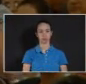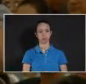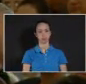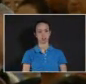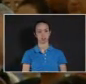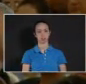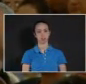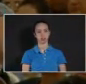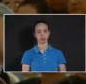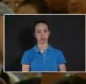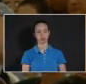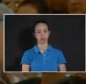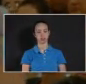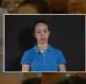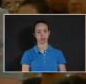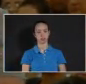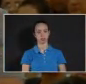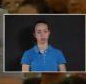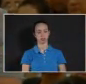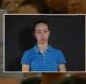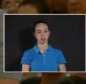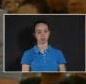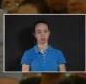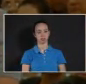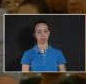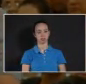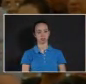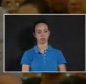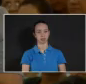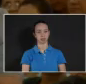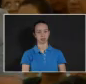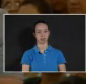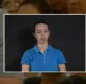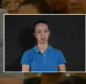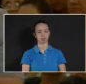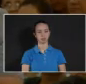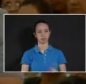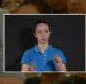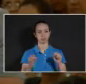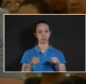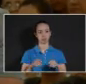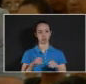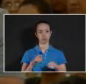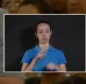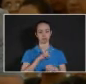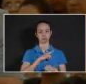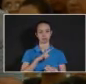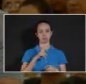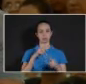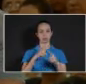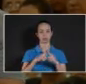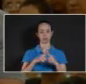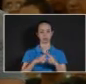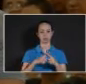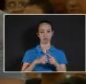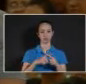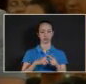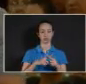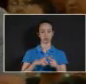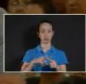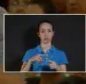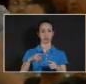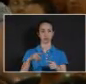craneal, del nervio que nos da la mayor parte de la movilidad de la cara, puede ser, las dos causas principales son virales y